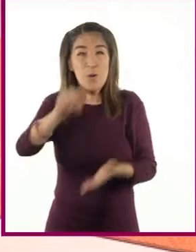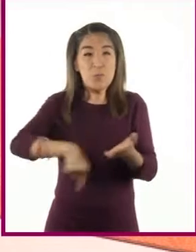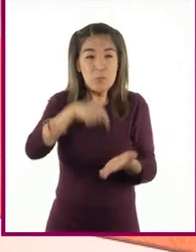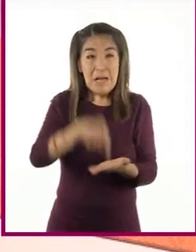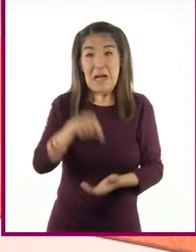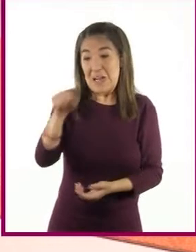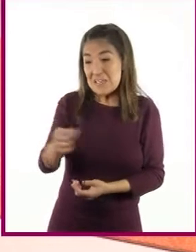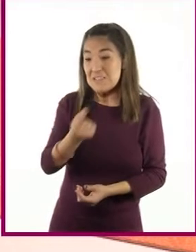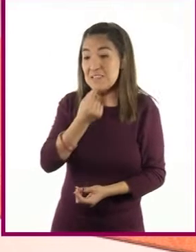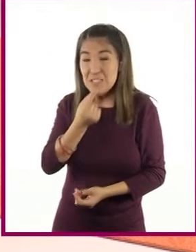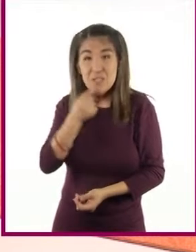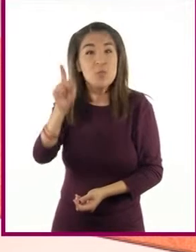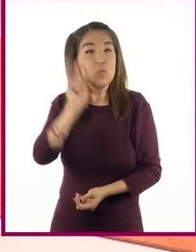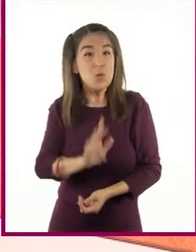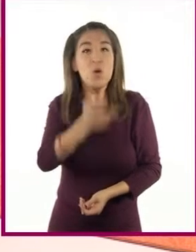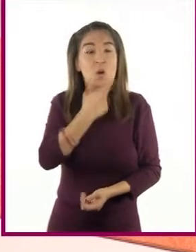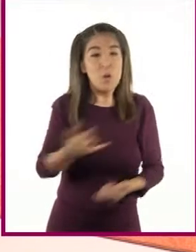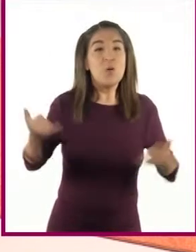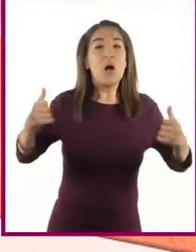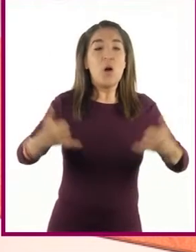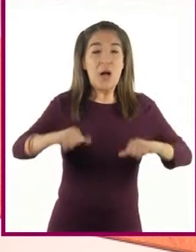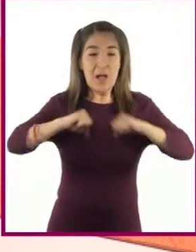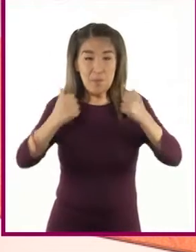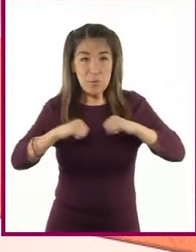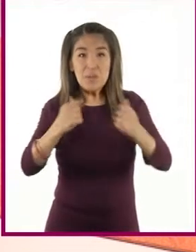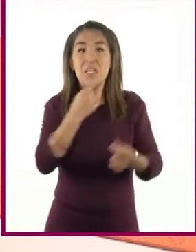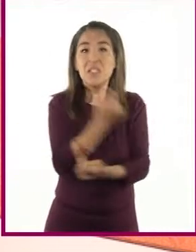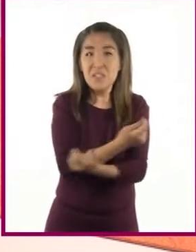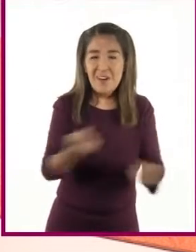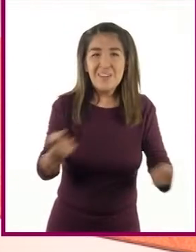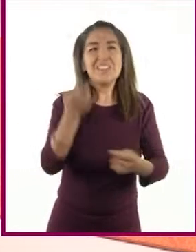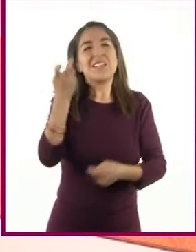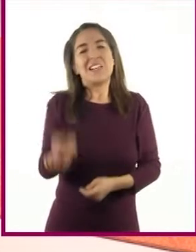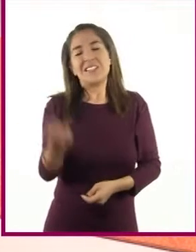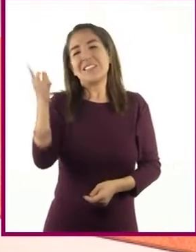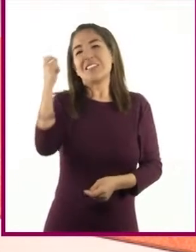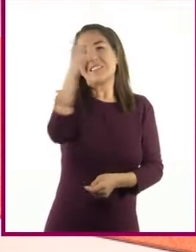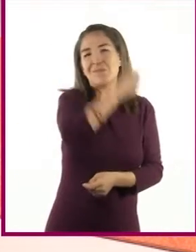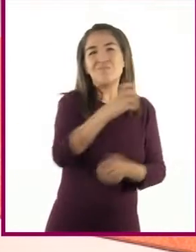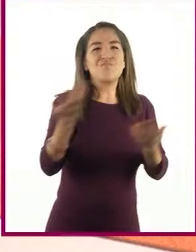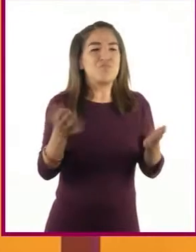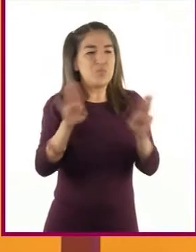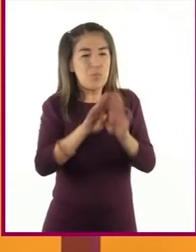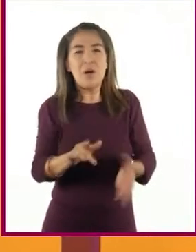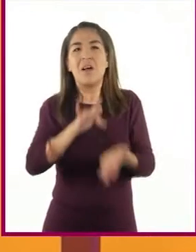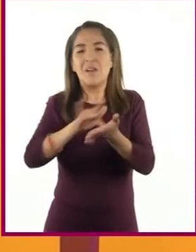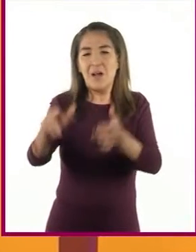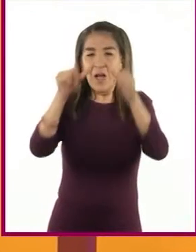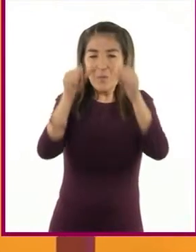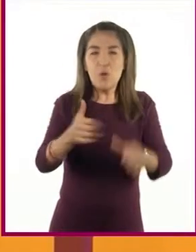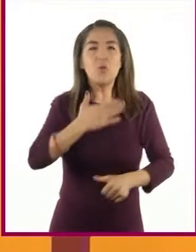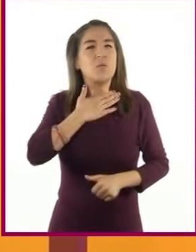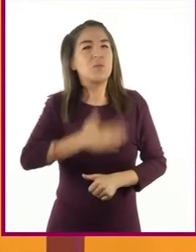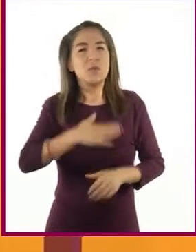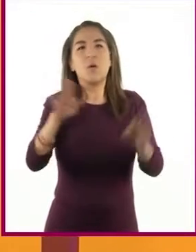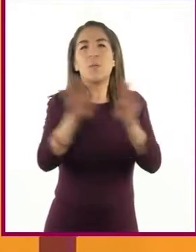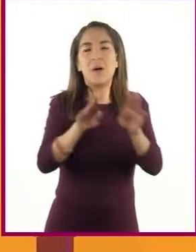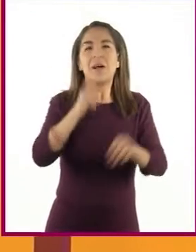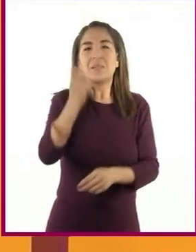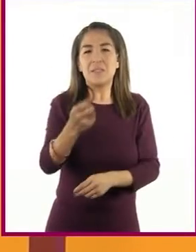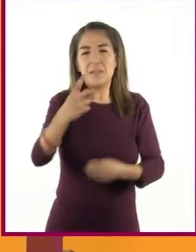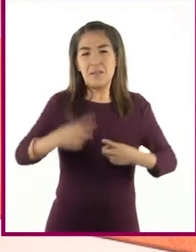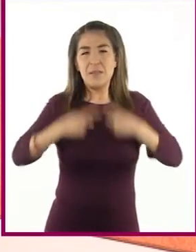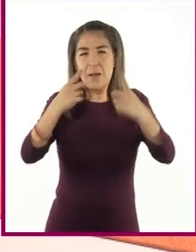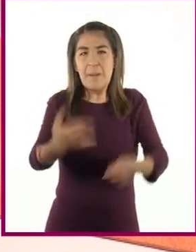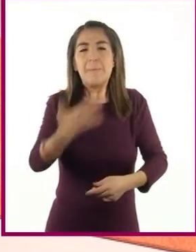estos niños, niñas y jóvenes han entorpecido su acceso a la justicia. No se procura su